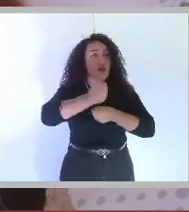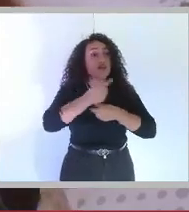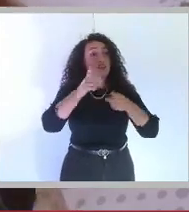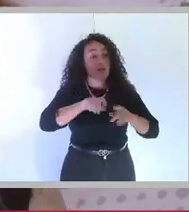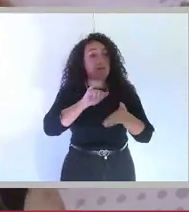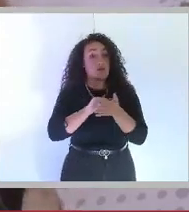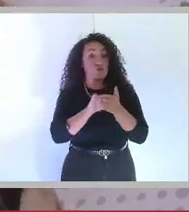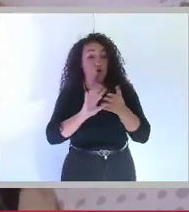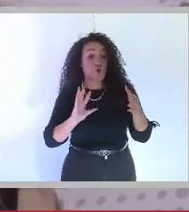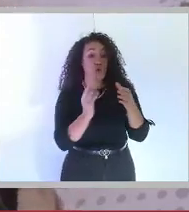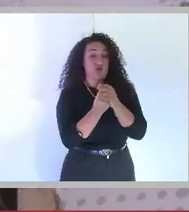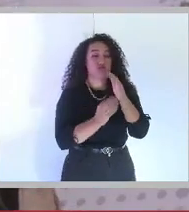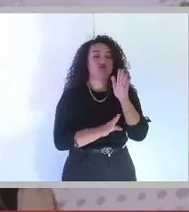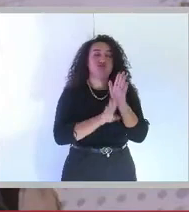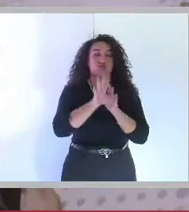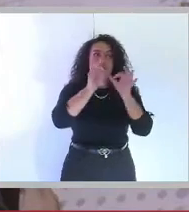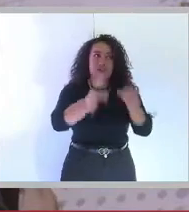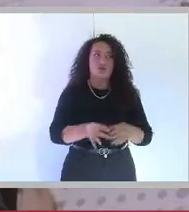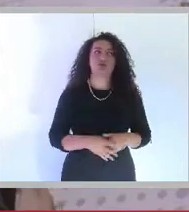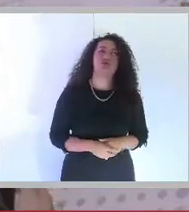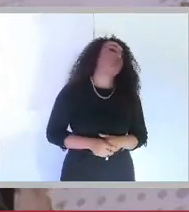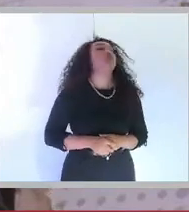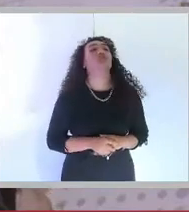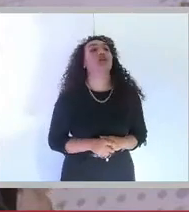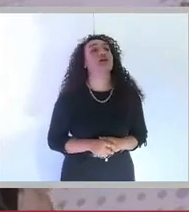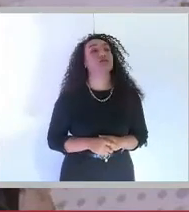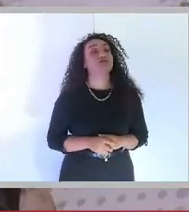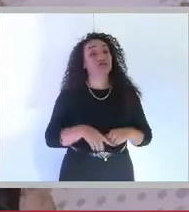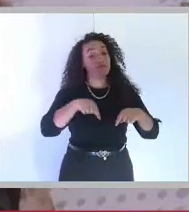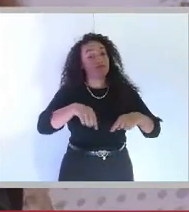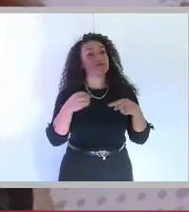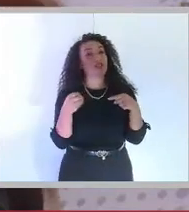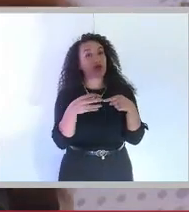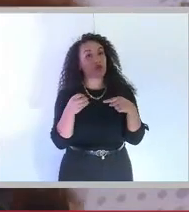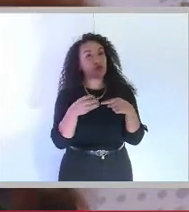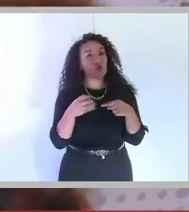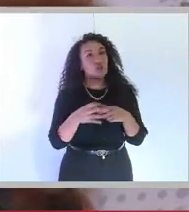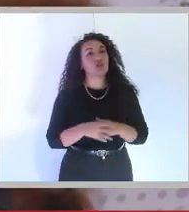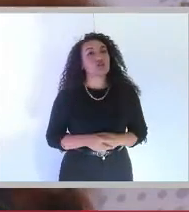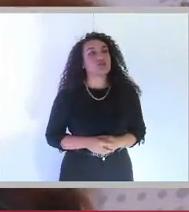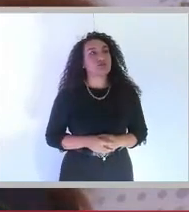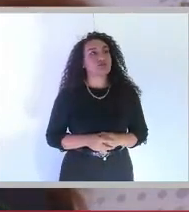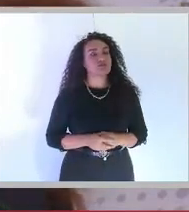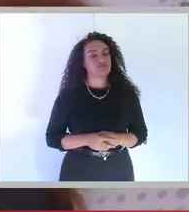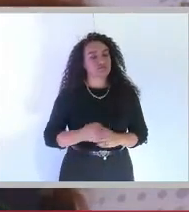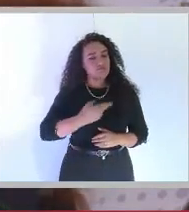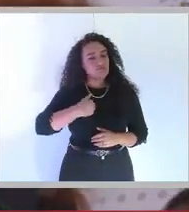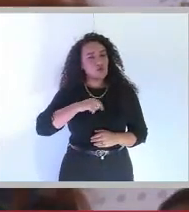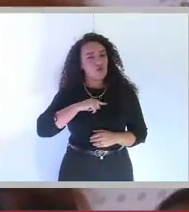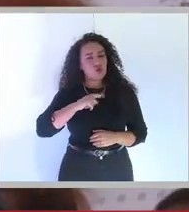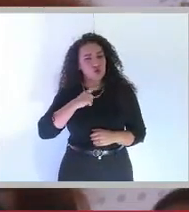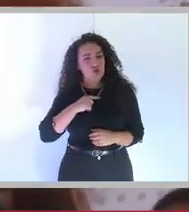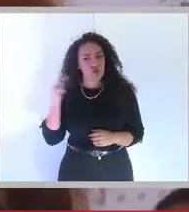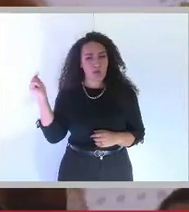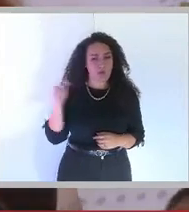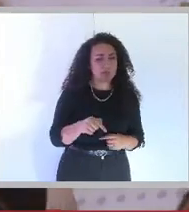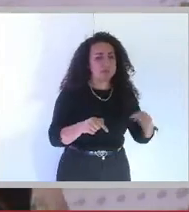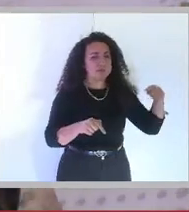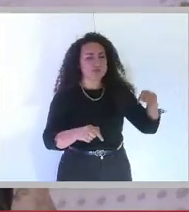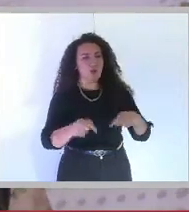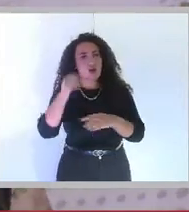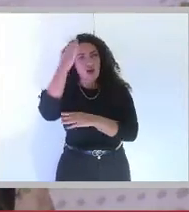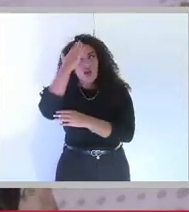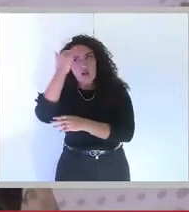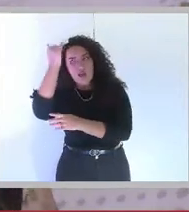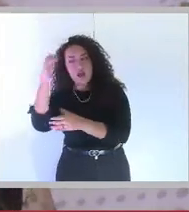crecimiento inclusivo. En este foro nos vamos a reunir académicos,